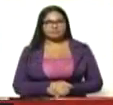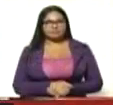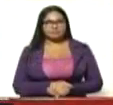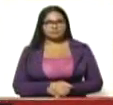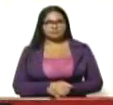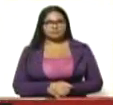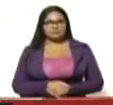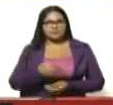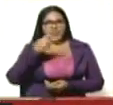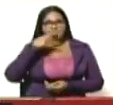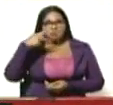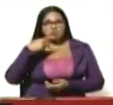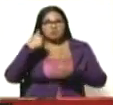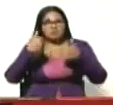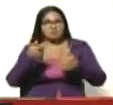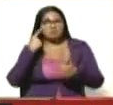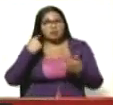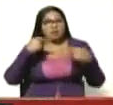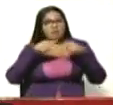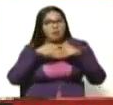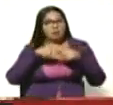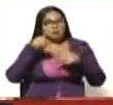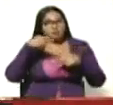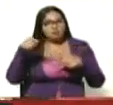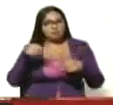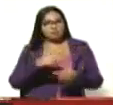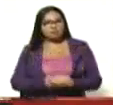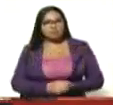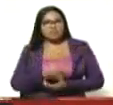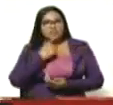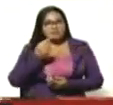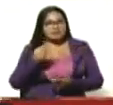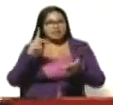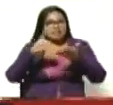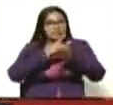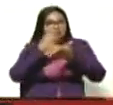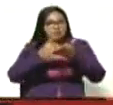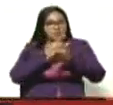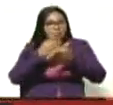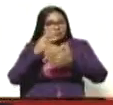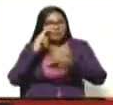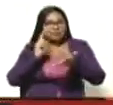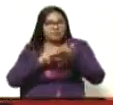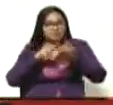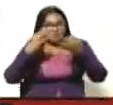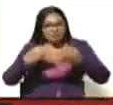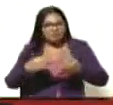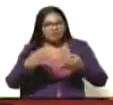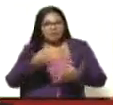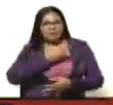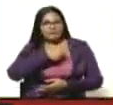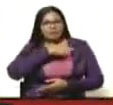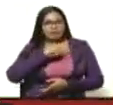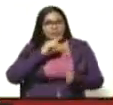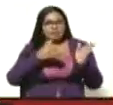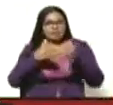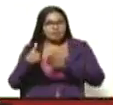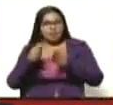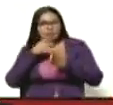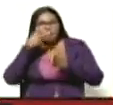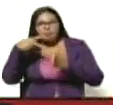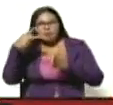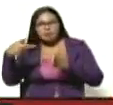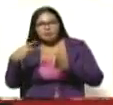La poesía es mujer, ¿no? Dicen que el diccionario de la Real Academia Española distingue entre los